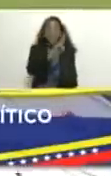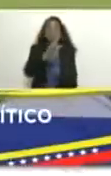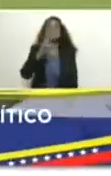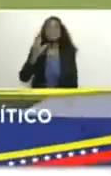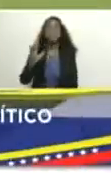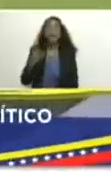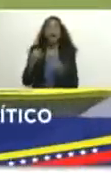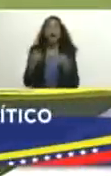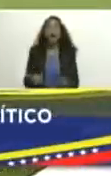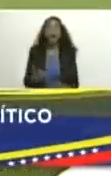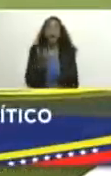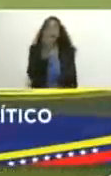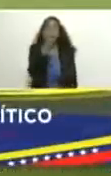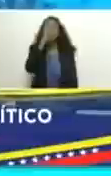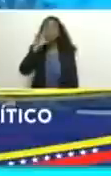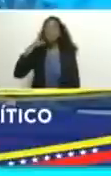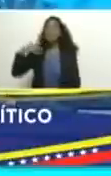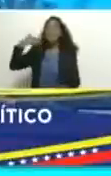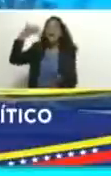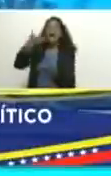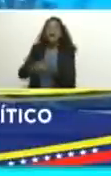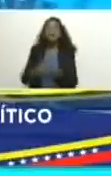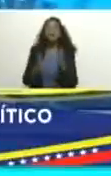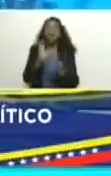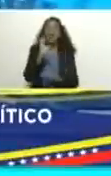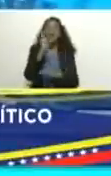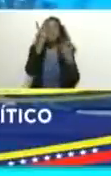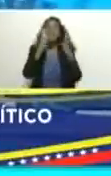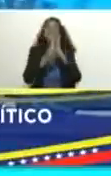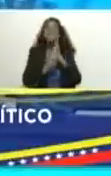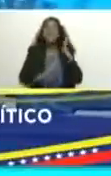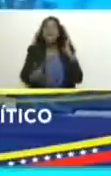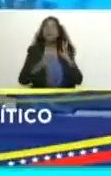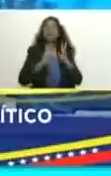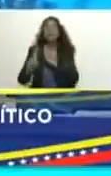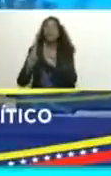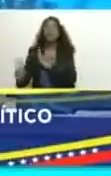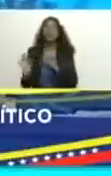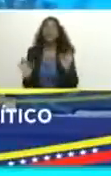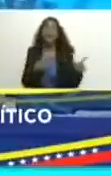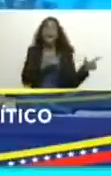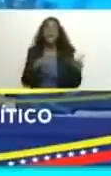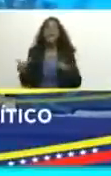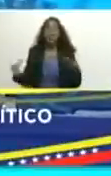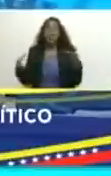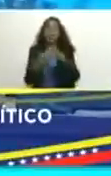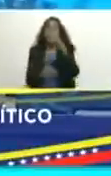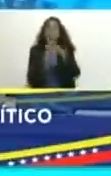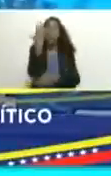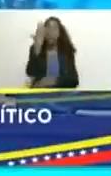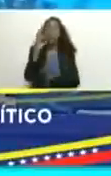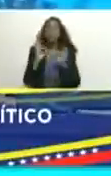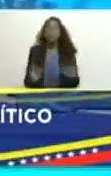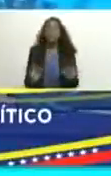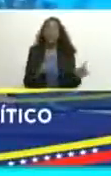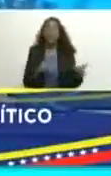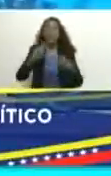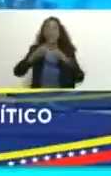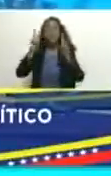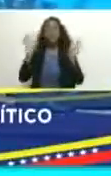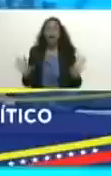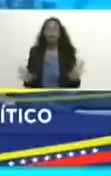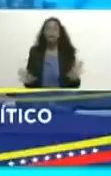a 11 años de las 7 avenidas, quedan activadas las unidades populares para la